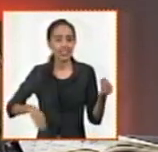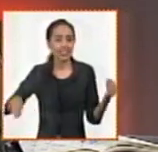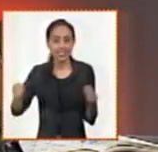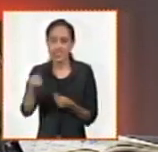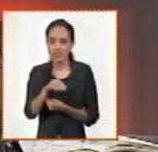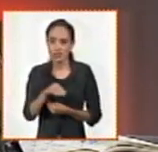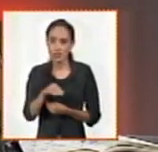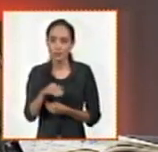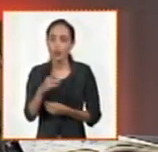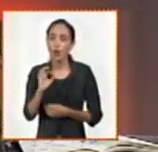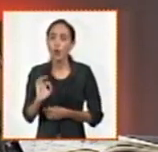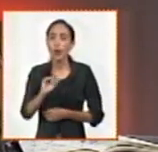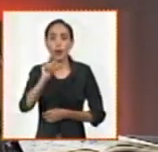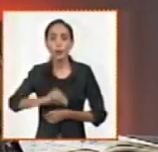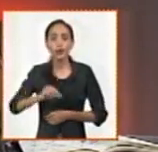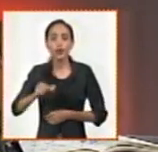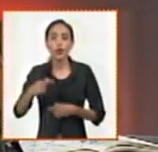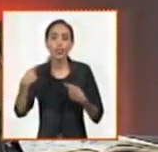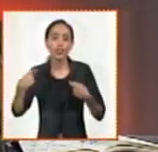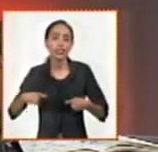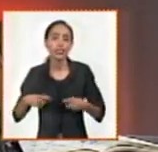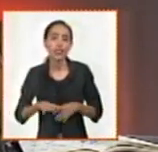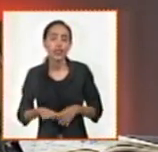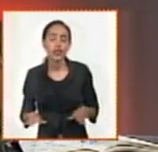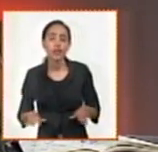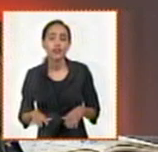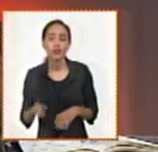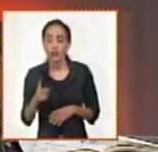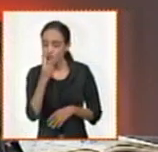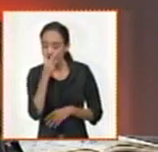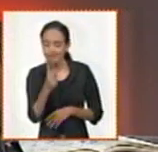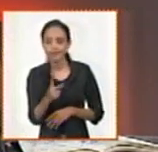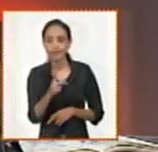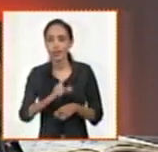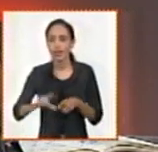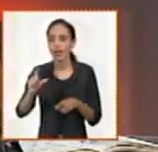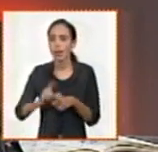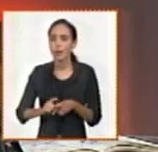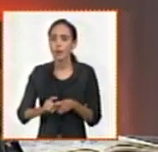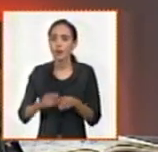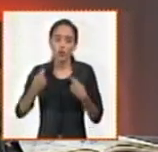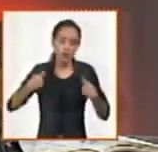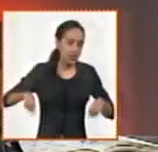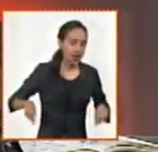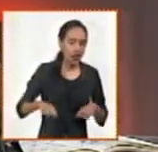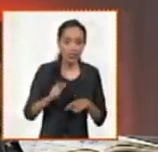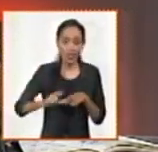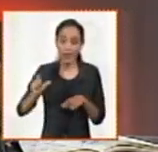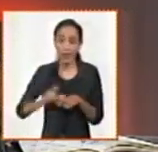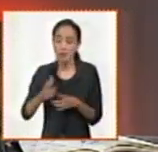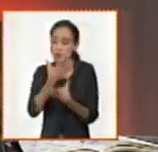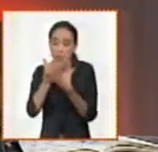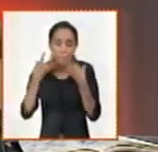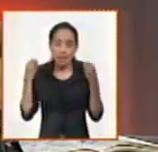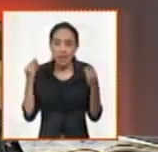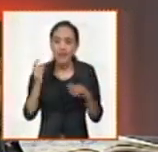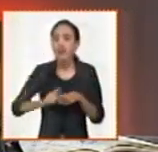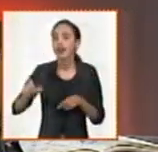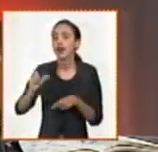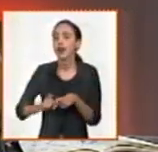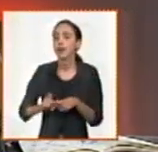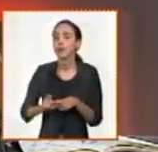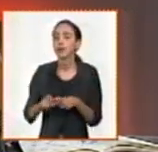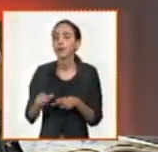agroecológica, o la gente simplemente tiene que vaciarse del campo y se pierde ese territorio, se pierde ese espacio, se pierde incluso